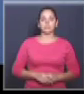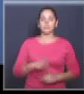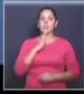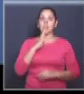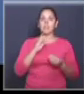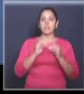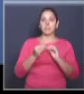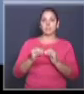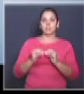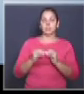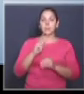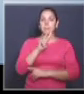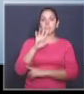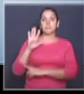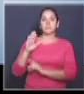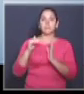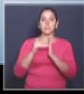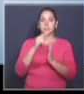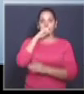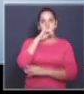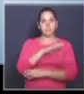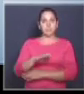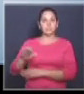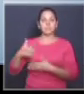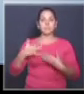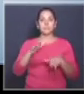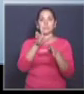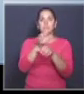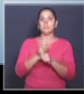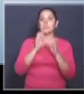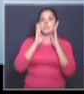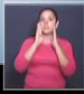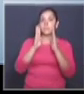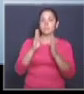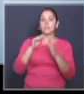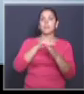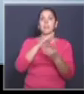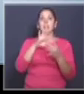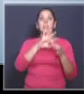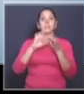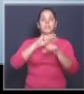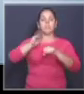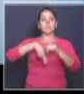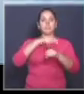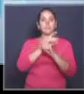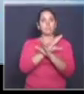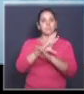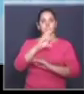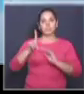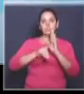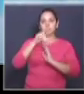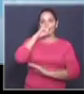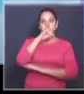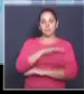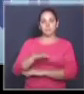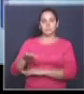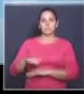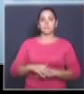Hablemos con números. 25.000 menores están recibiendo atención en la Red Nacional de Cuido y Desarrollo Infantil.